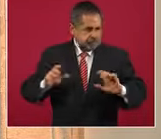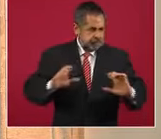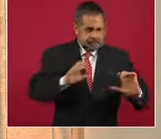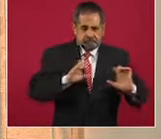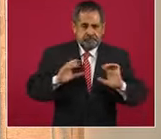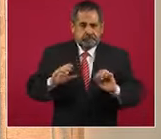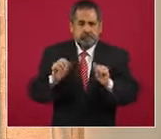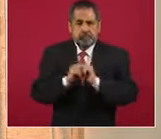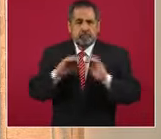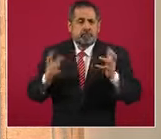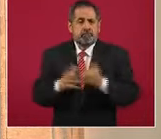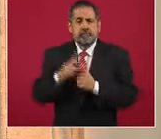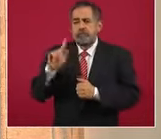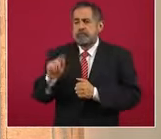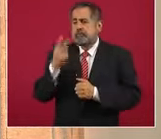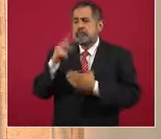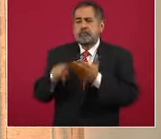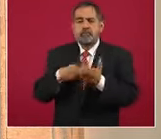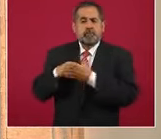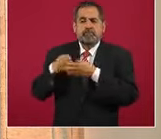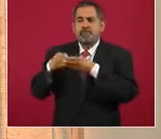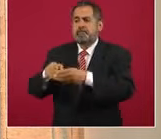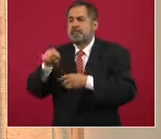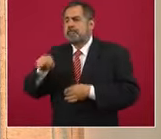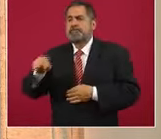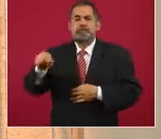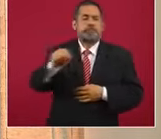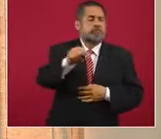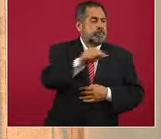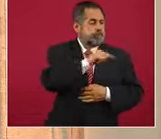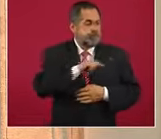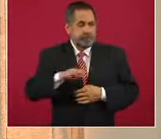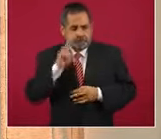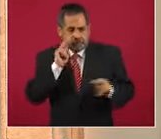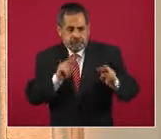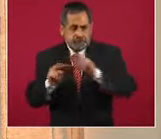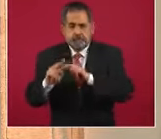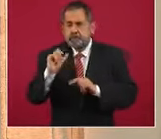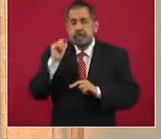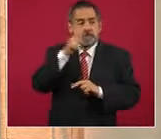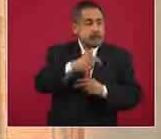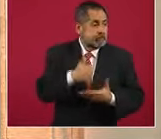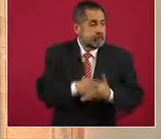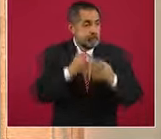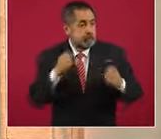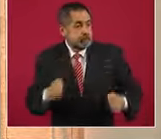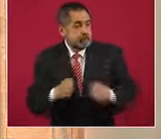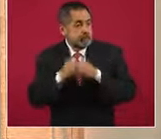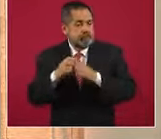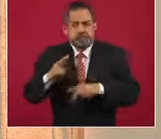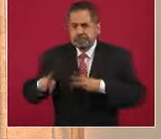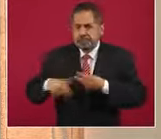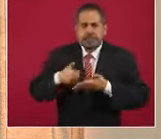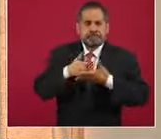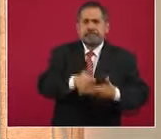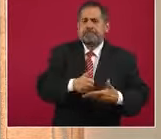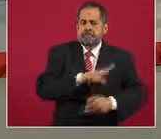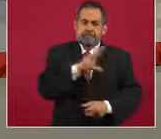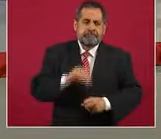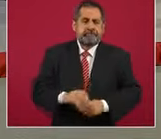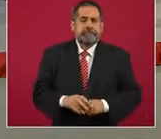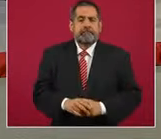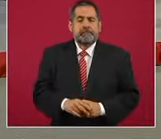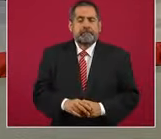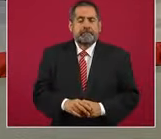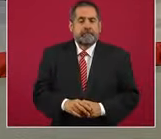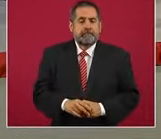a través de 72 estaciones navales avanzadas y también se da auxilio a la población civil en casos y zonas de desastre. La que sigue. En